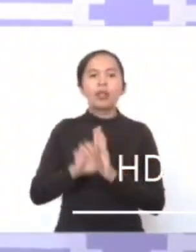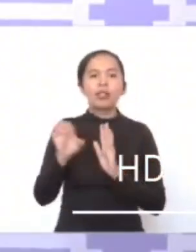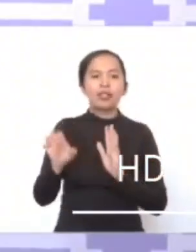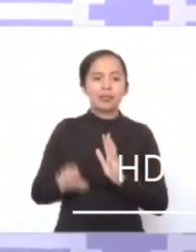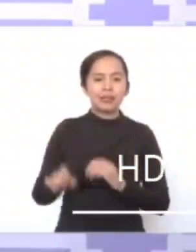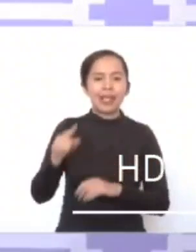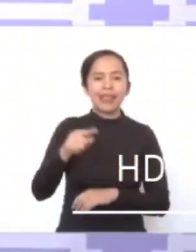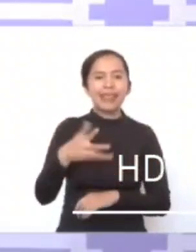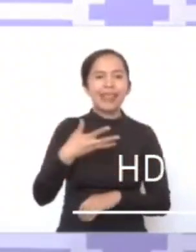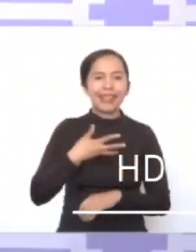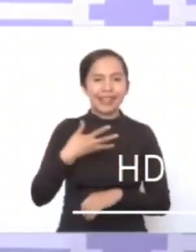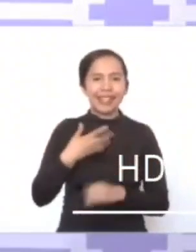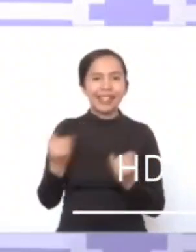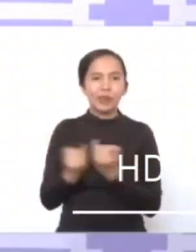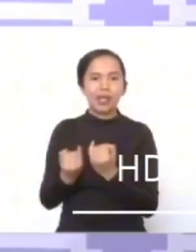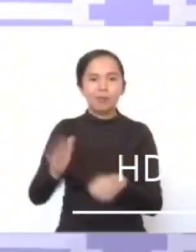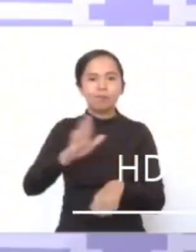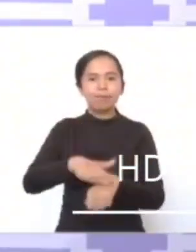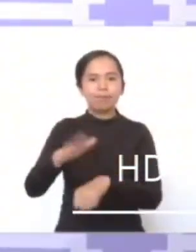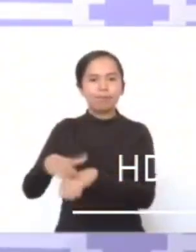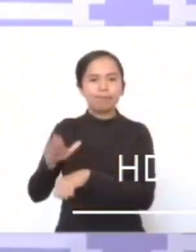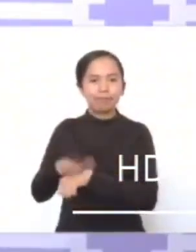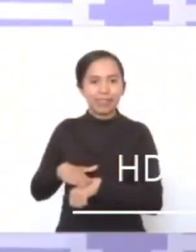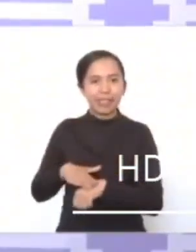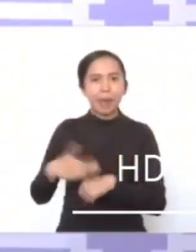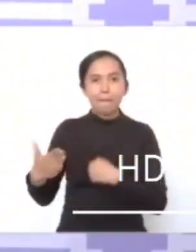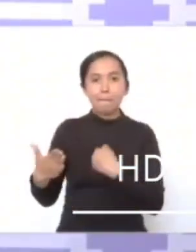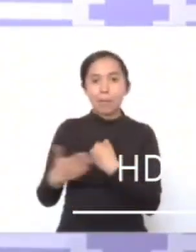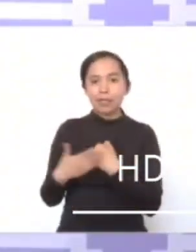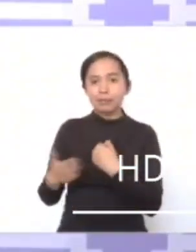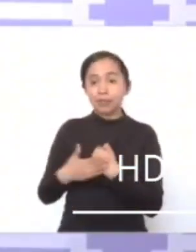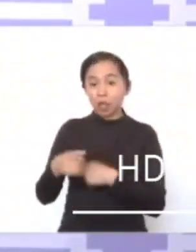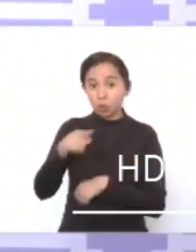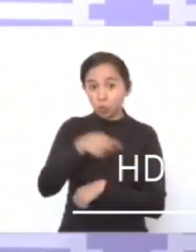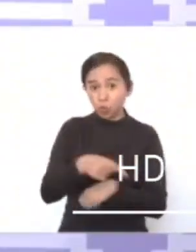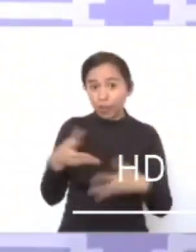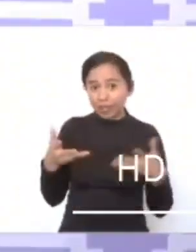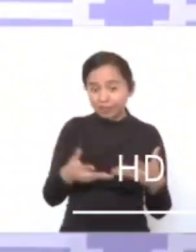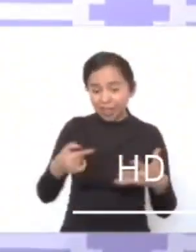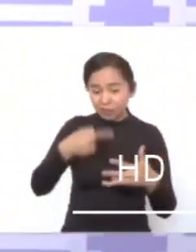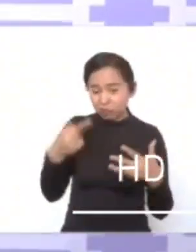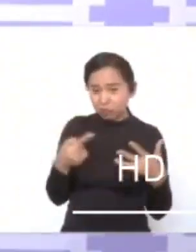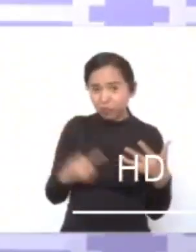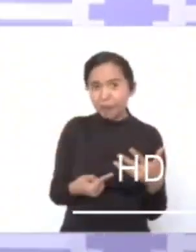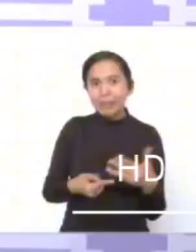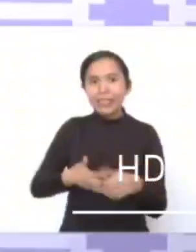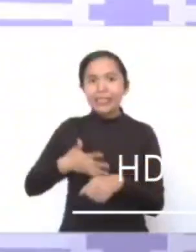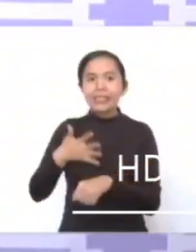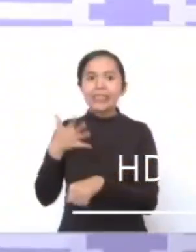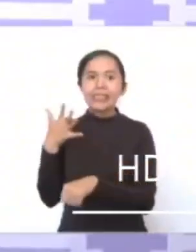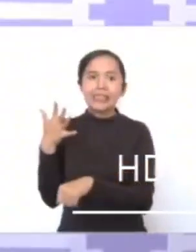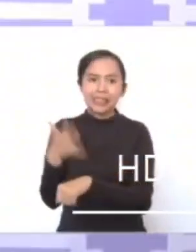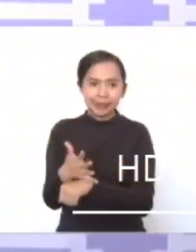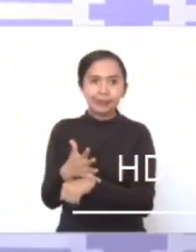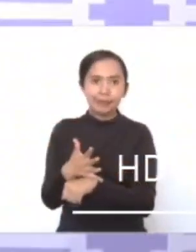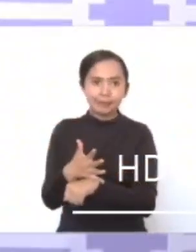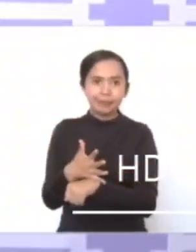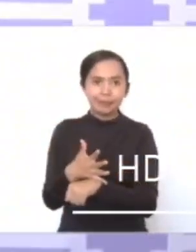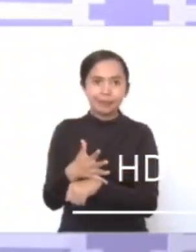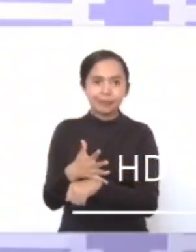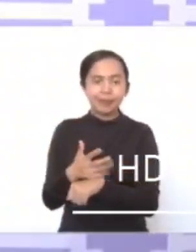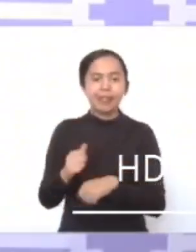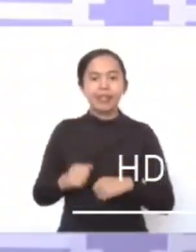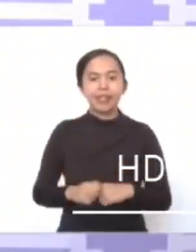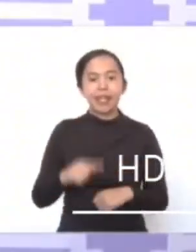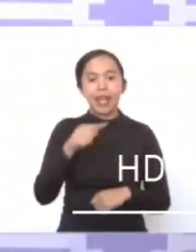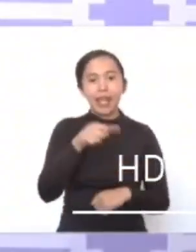una advertencia de las sanciones que existen en caso de que se incurran esas conductas.